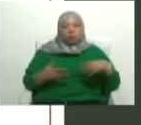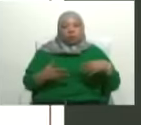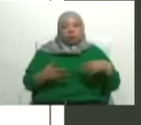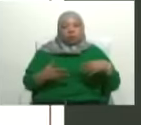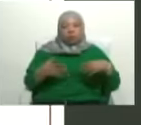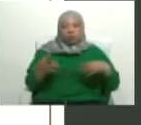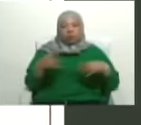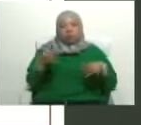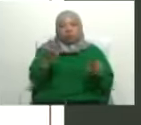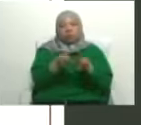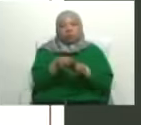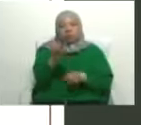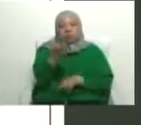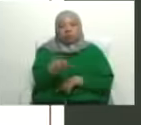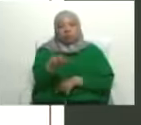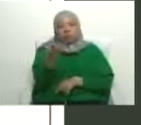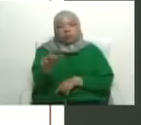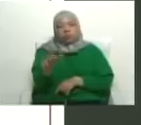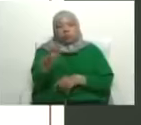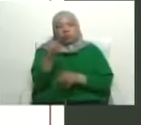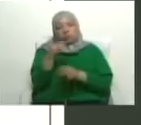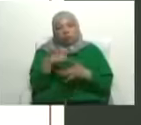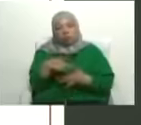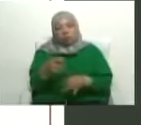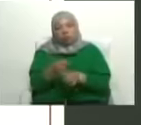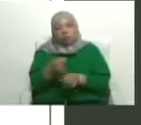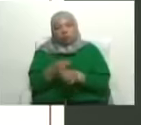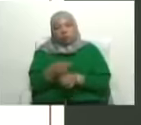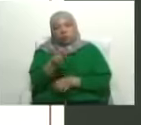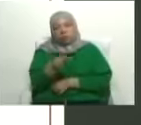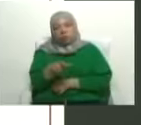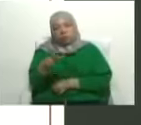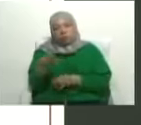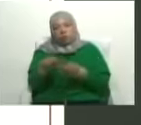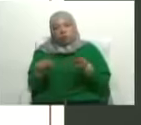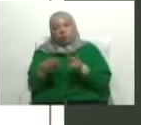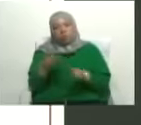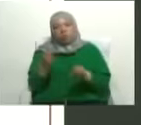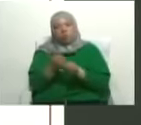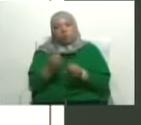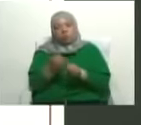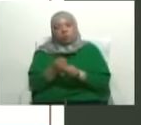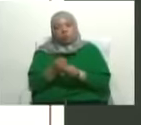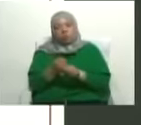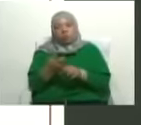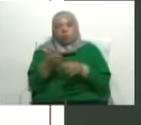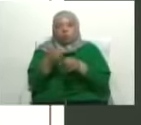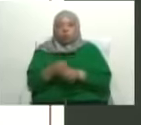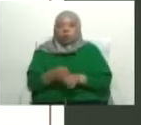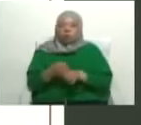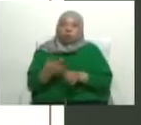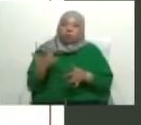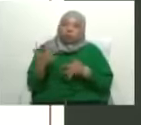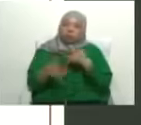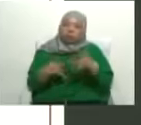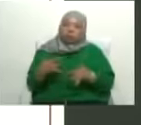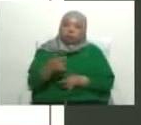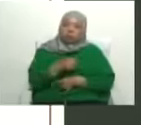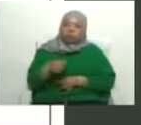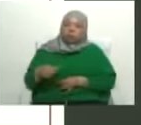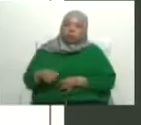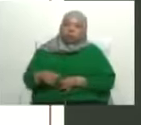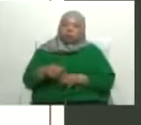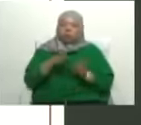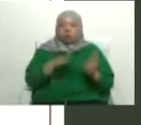Ella lo haría así. Lo ideal es que esta operación de paz multifacética no esté bajo la égida de una sola